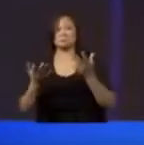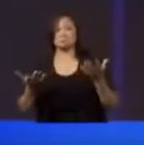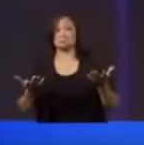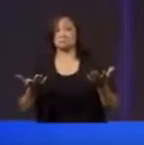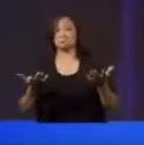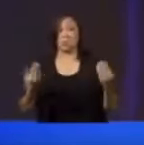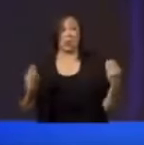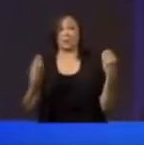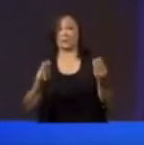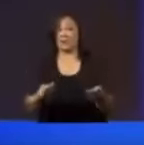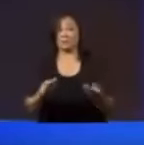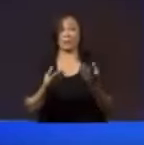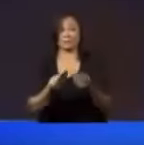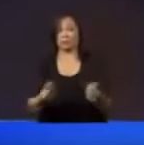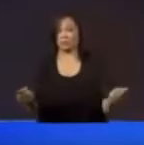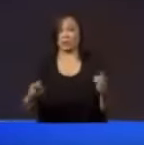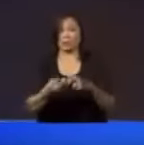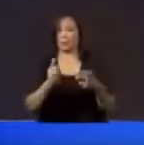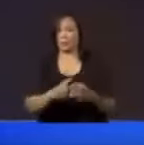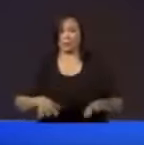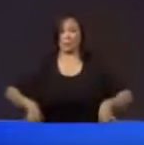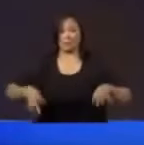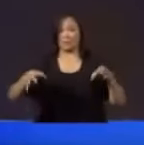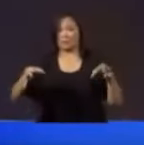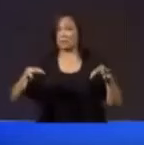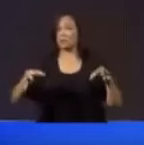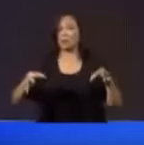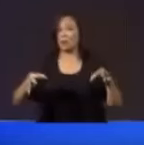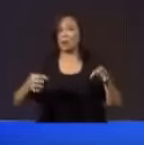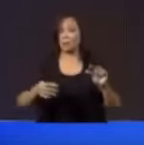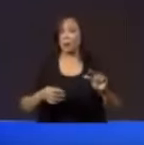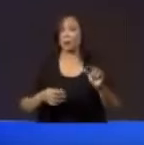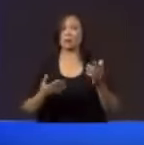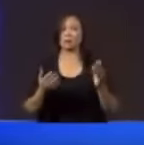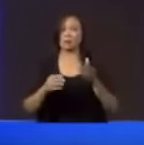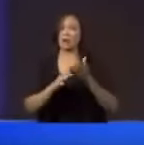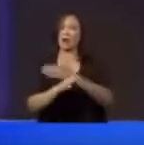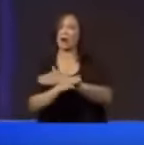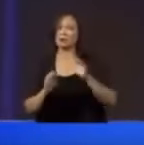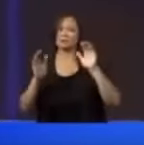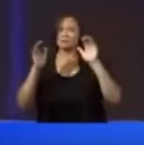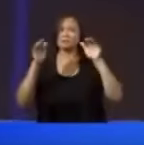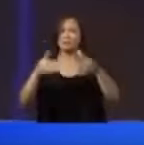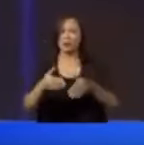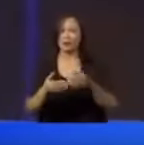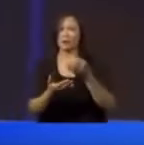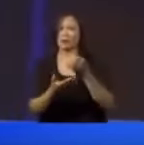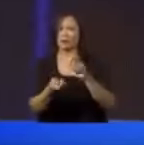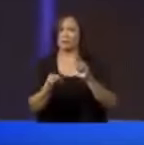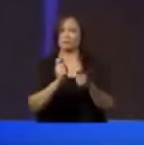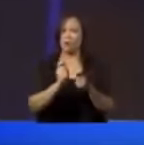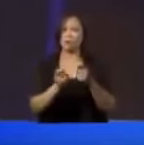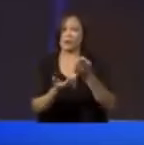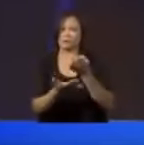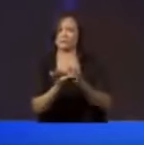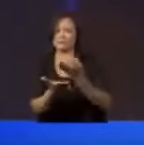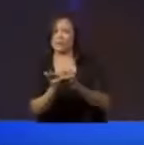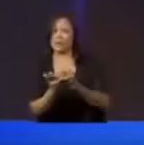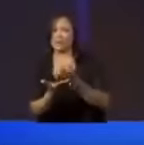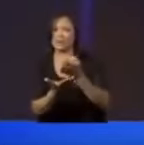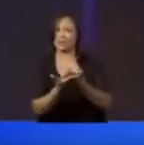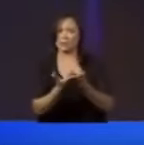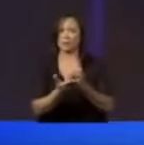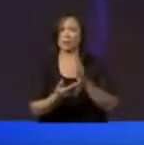le da para solucionar sus problemas. Entonces, antes de enfocarnos en una reforma fiscal, el